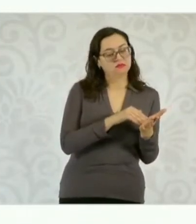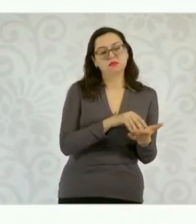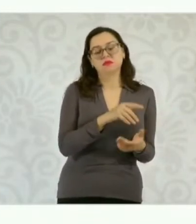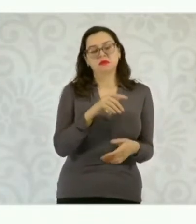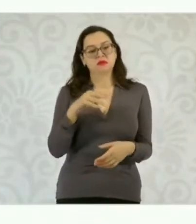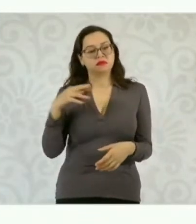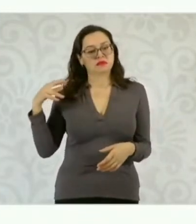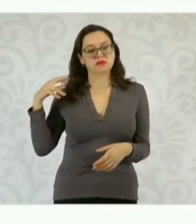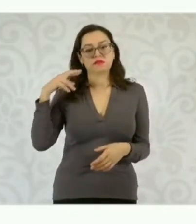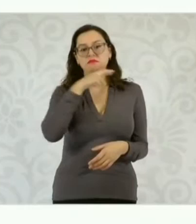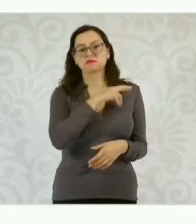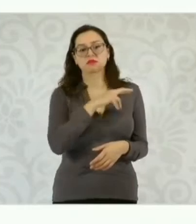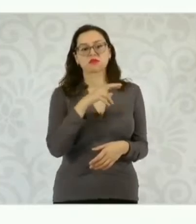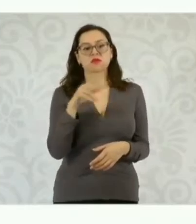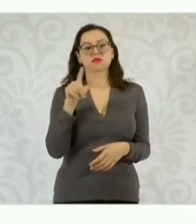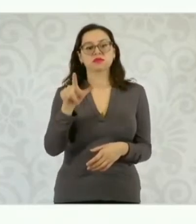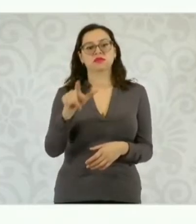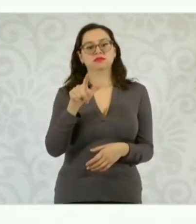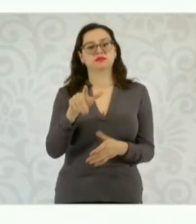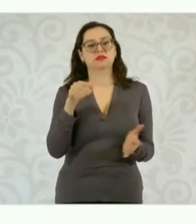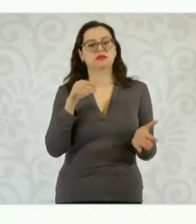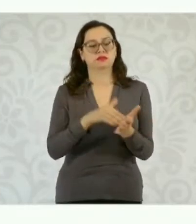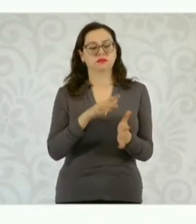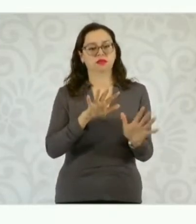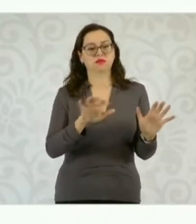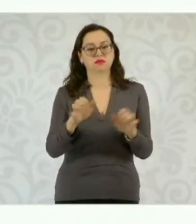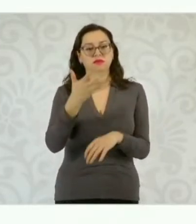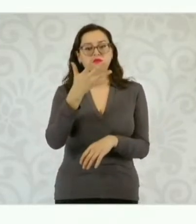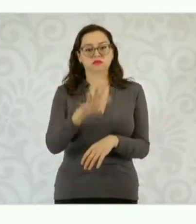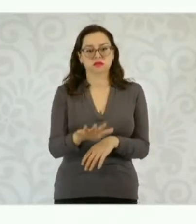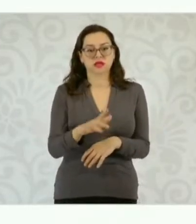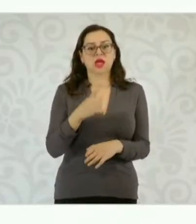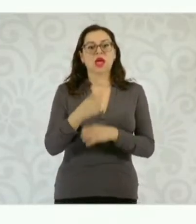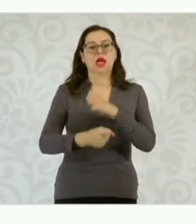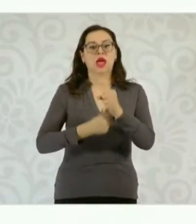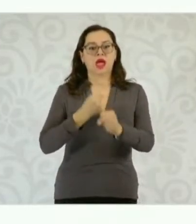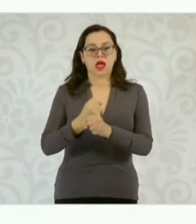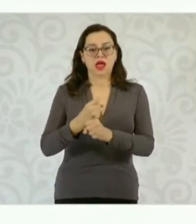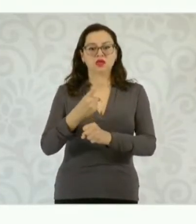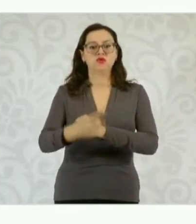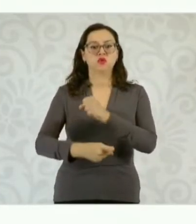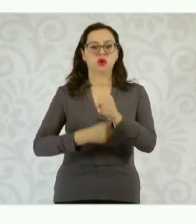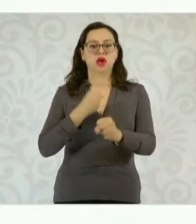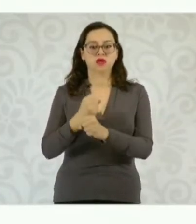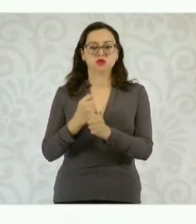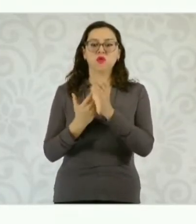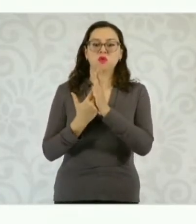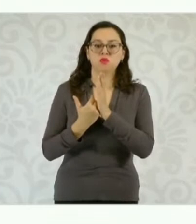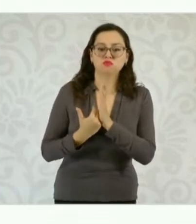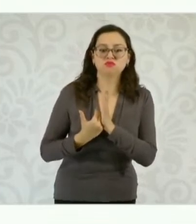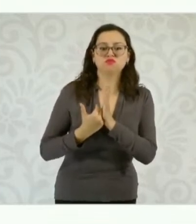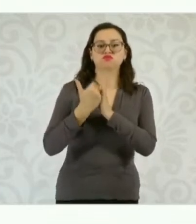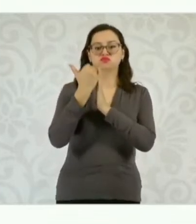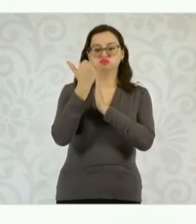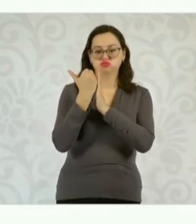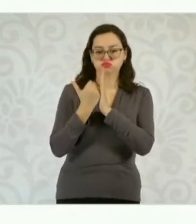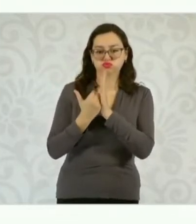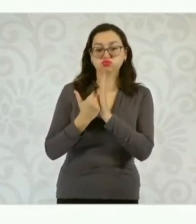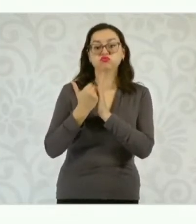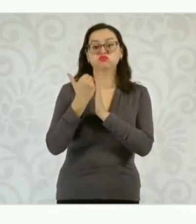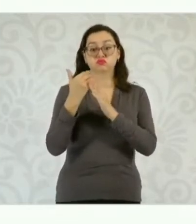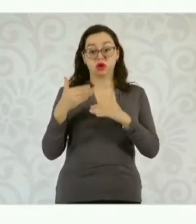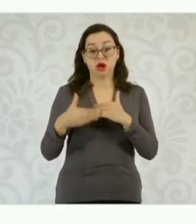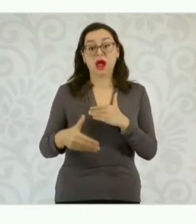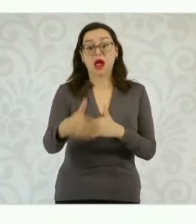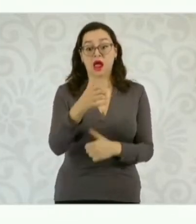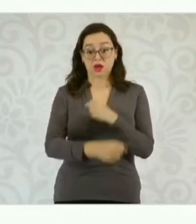a 17,910 y hemos venido creciendo a una razón de un par de puntos porcentuales cada año para que este 2025